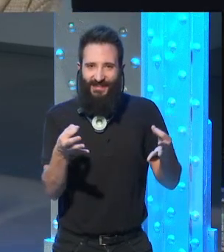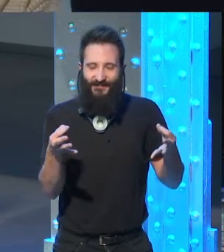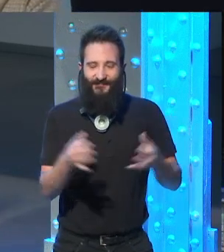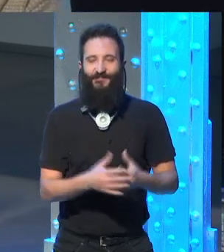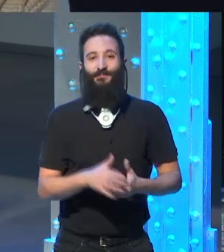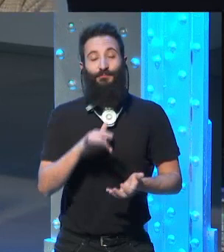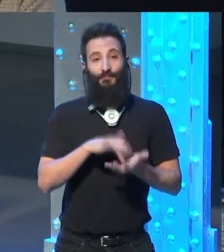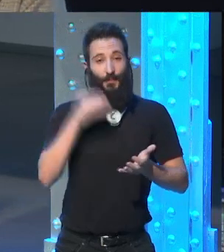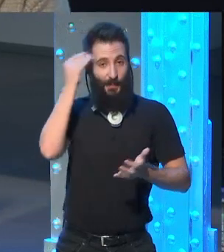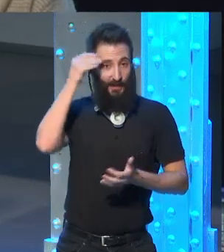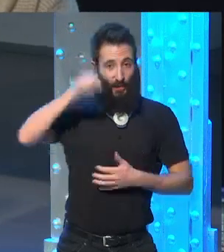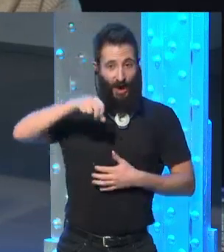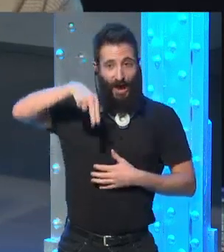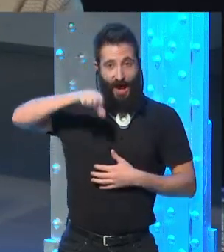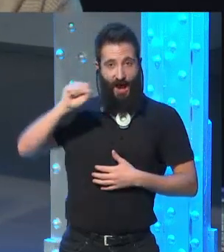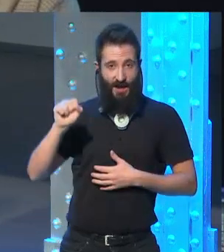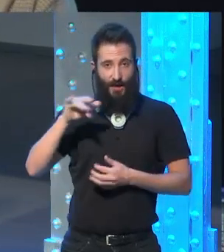Creo que Ana,